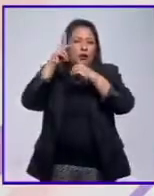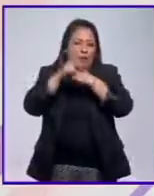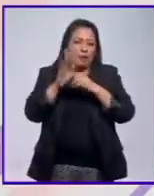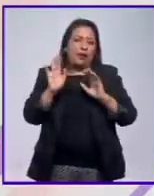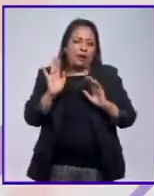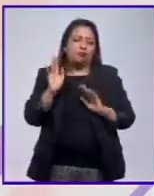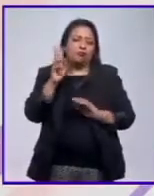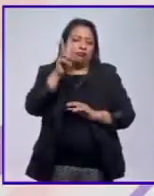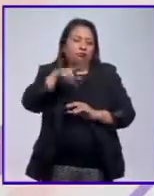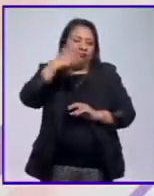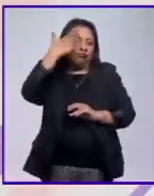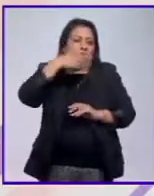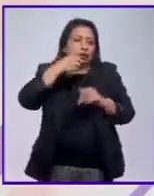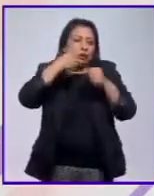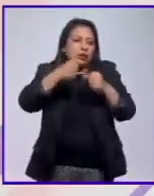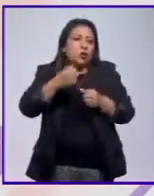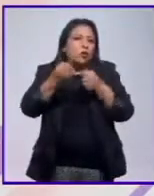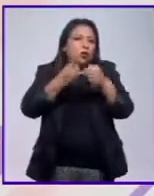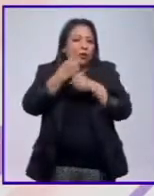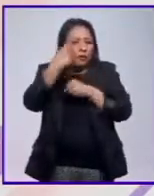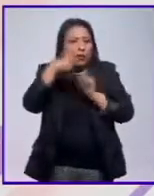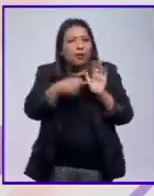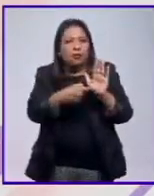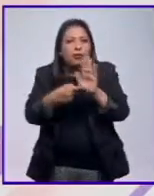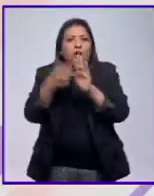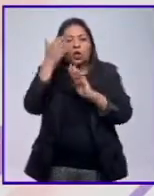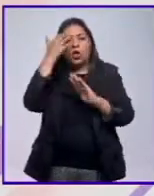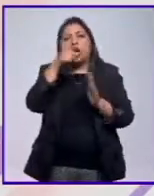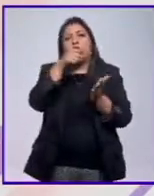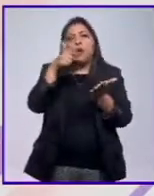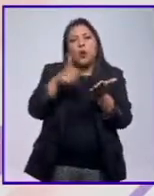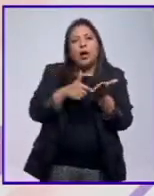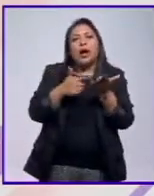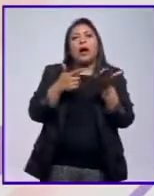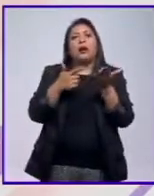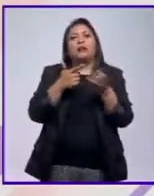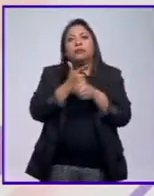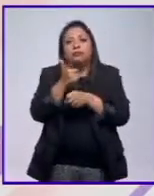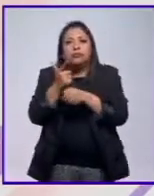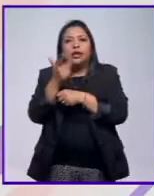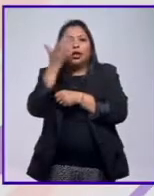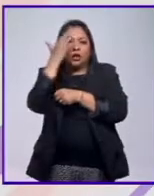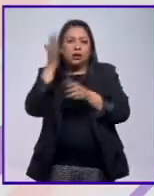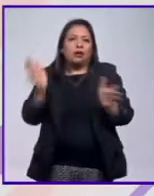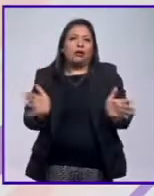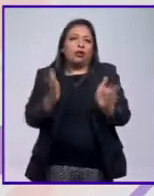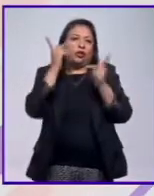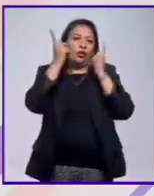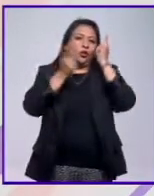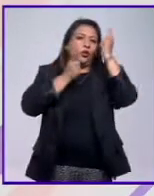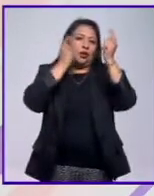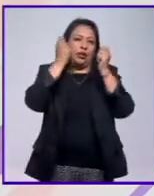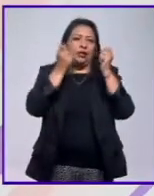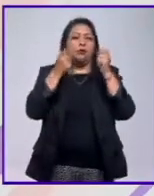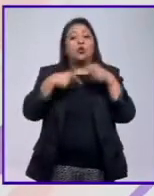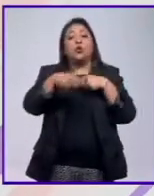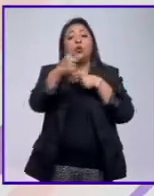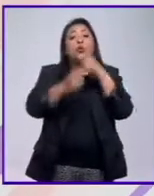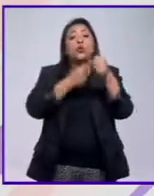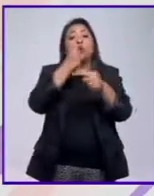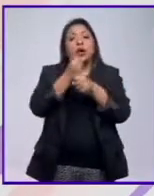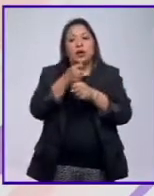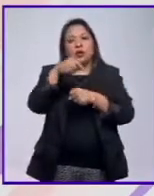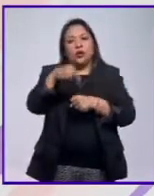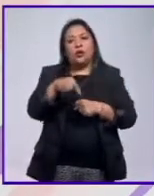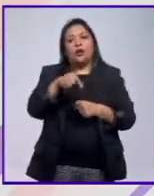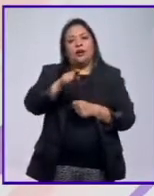sin duda es una oportunidad para dar a conocer lugares, redescubrirlos e impulsar así el turismo durante todo un año.